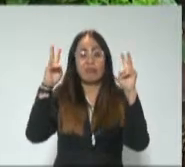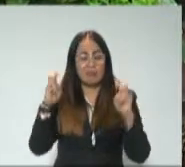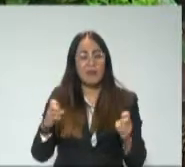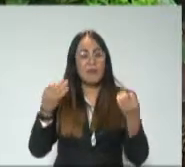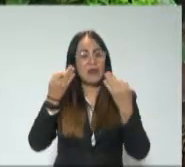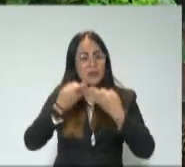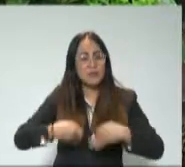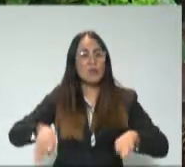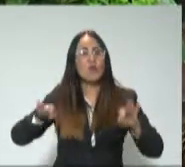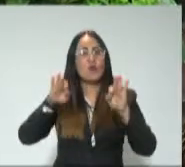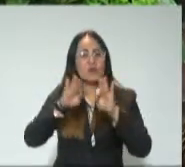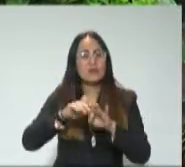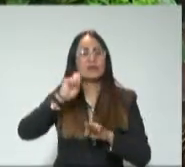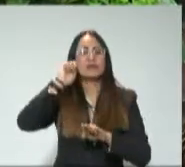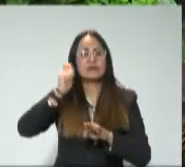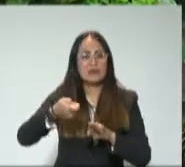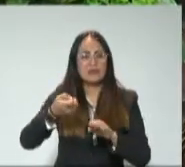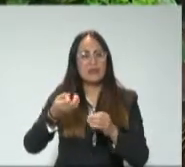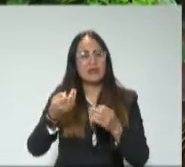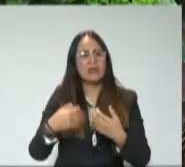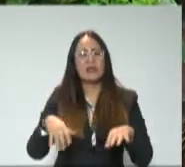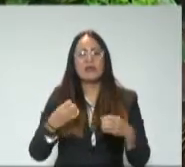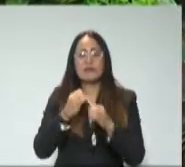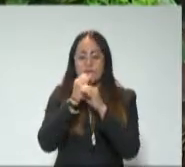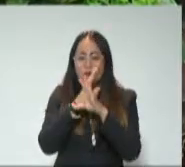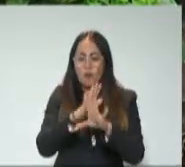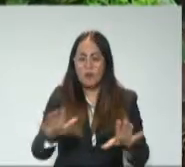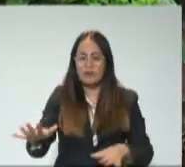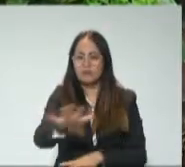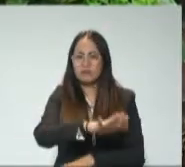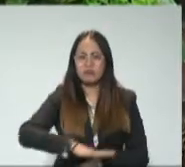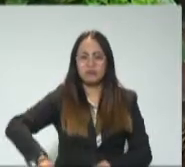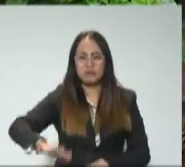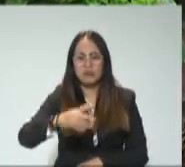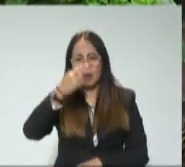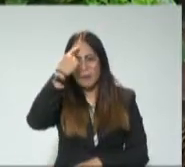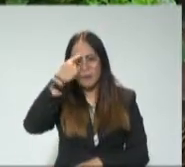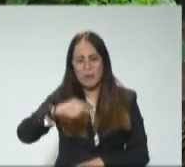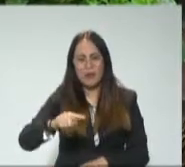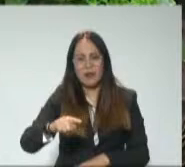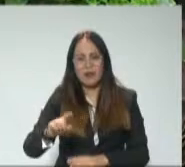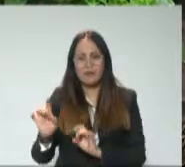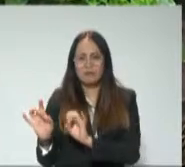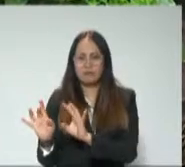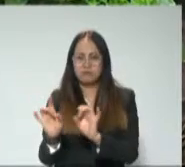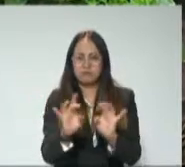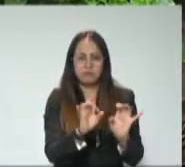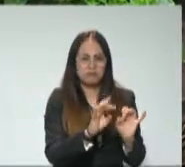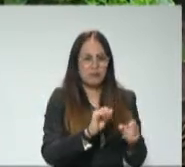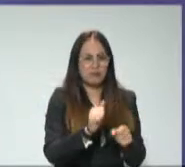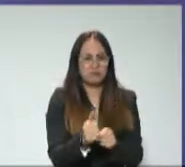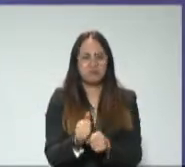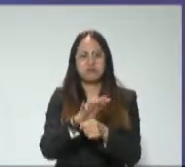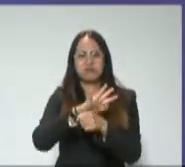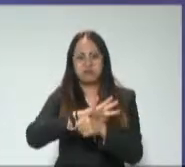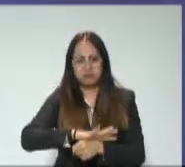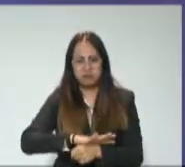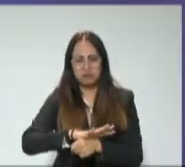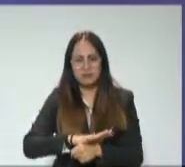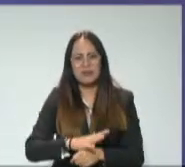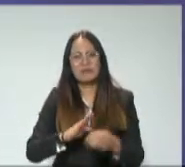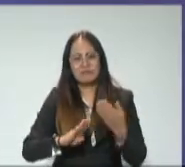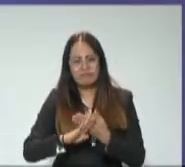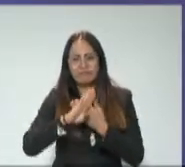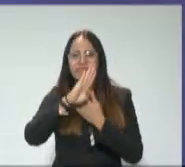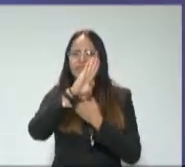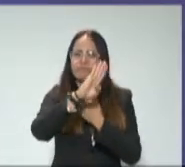importante que es la importancia de la información Pública para afrontar eh la pandemia global